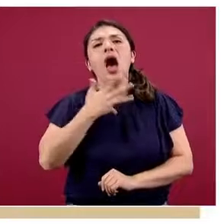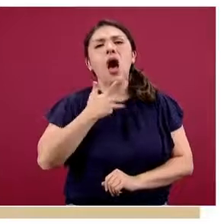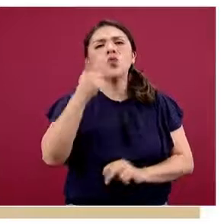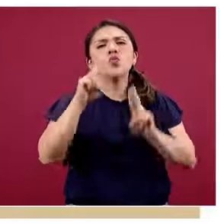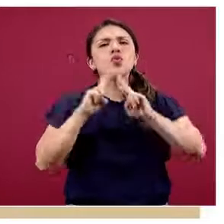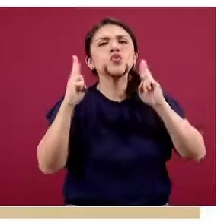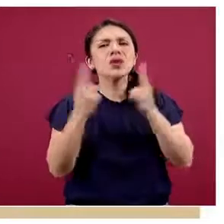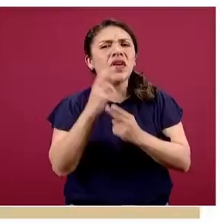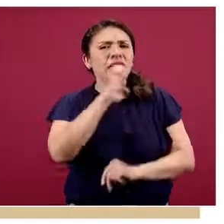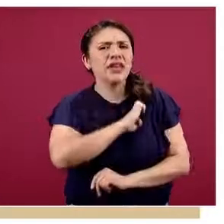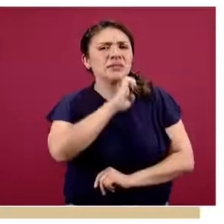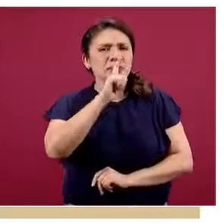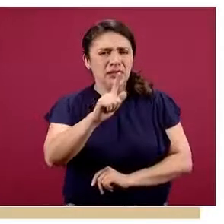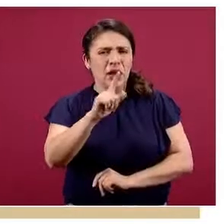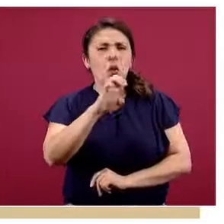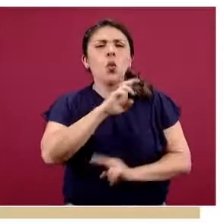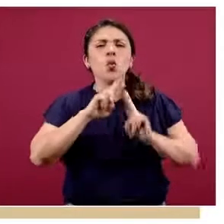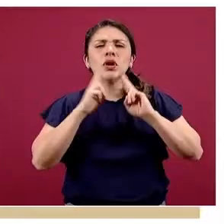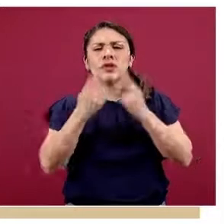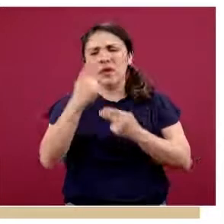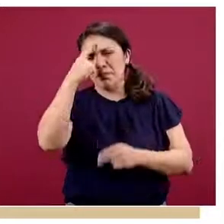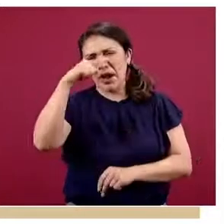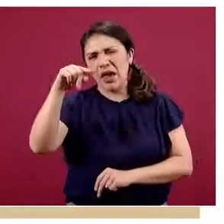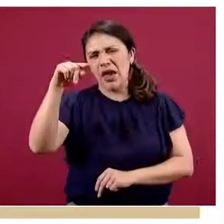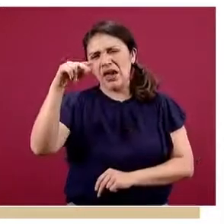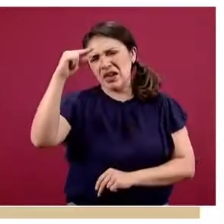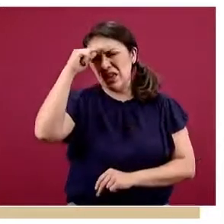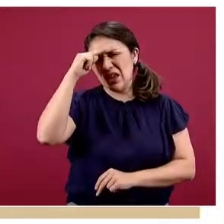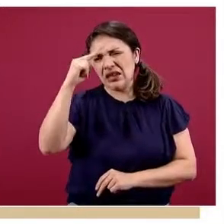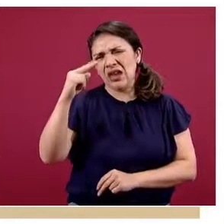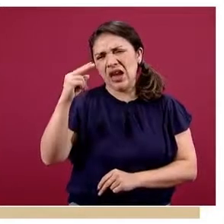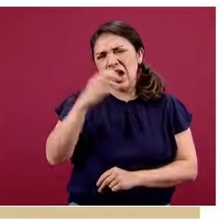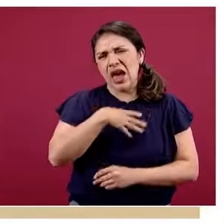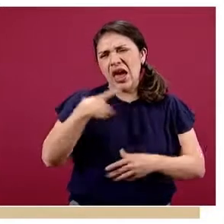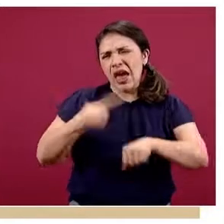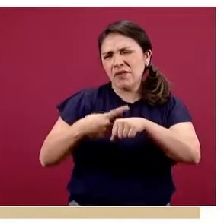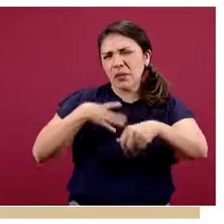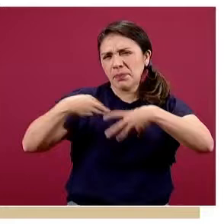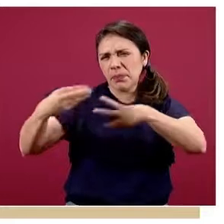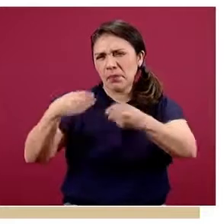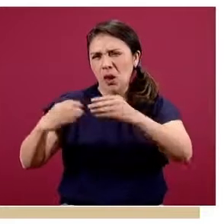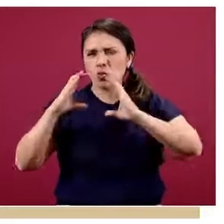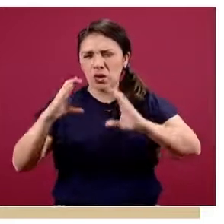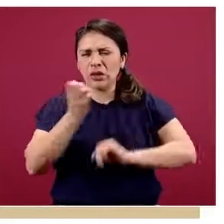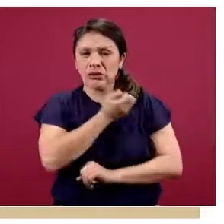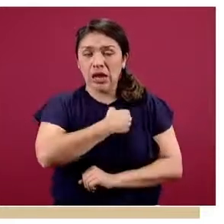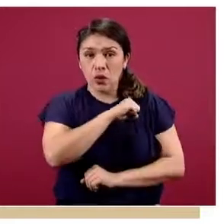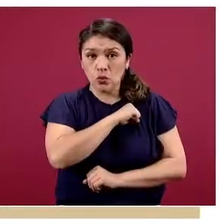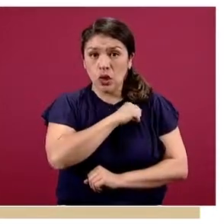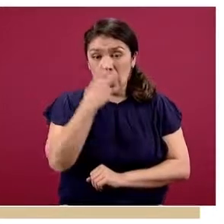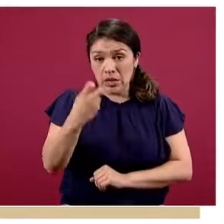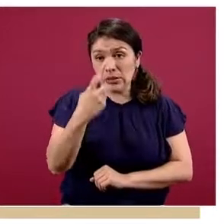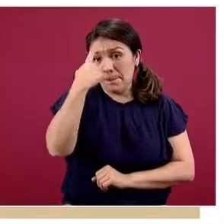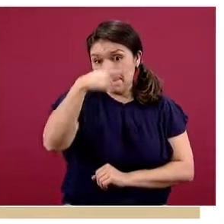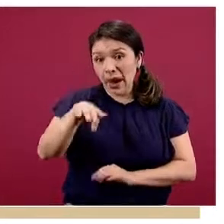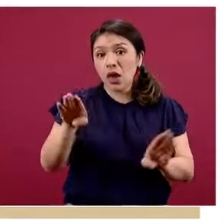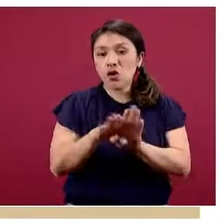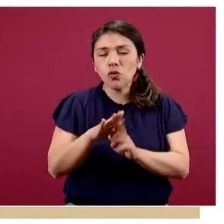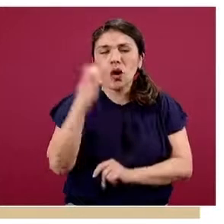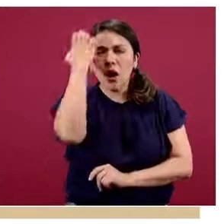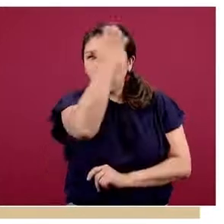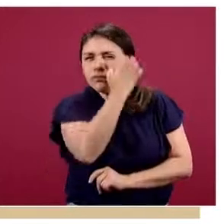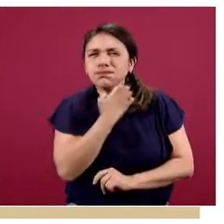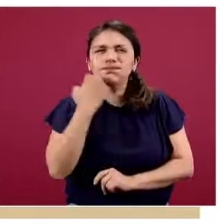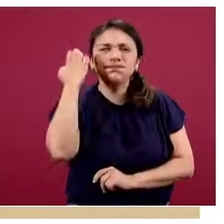unidad especializada, la Unidad de Inteligencia Epidemiológica y Sanitaria, para poder hacer el